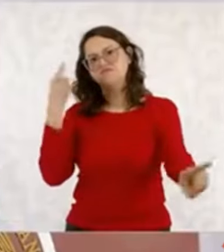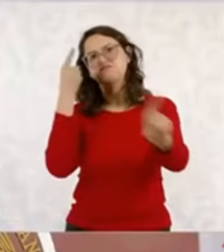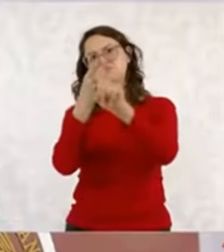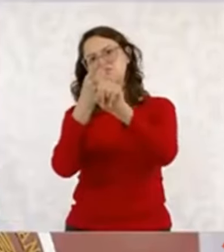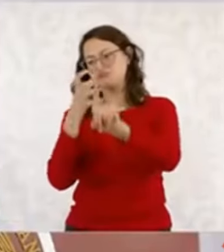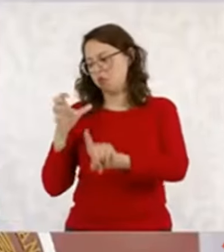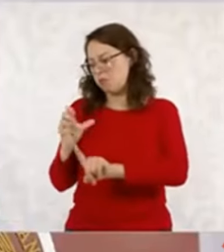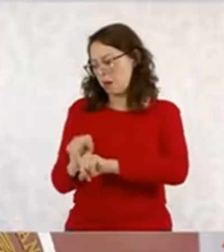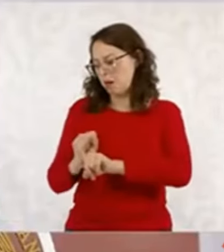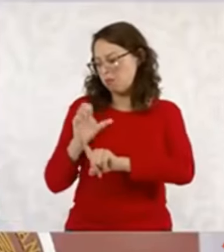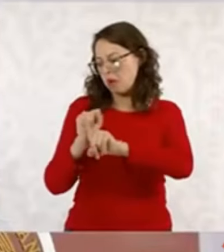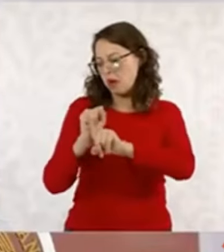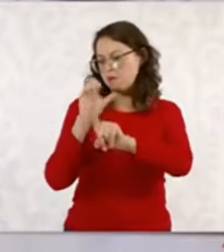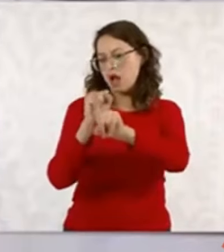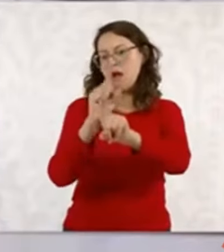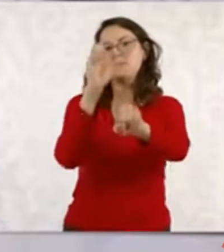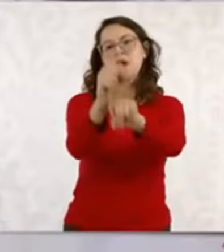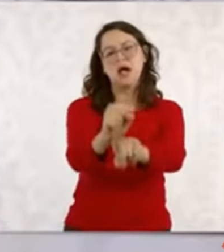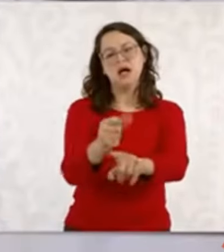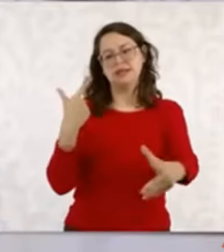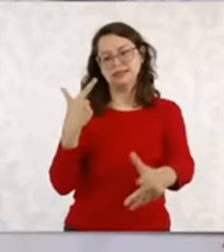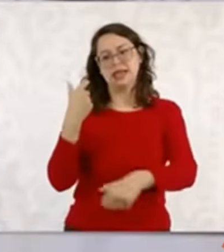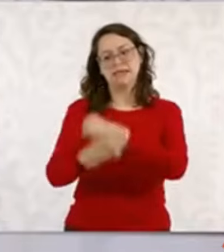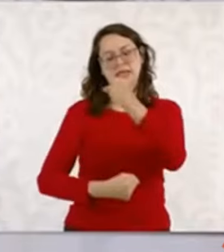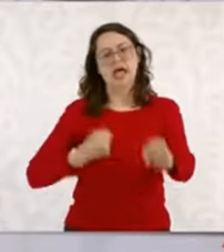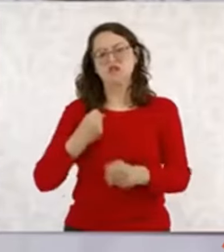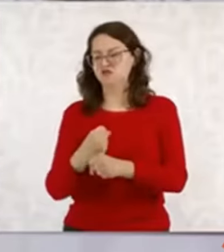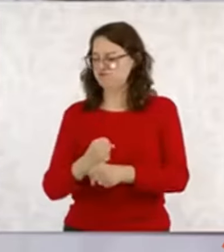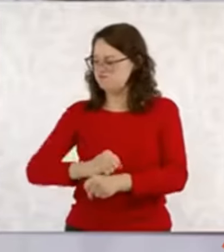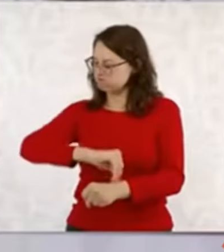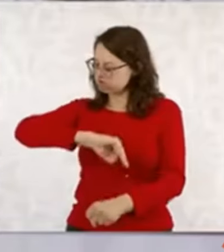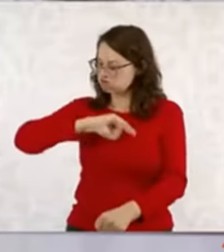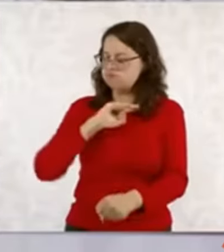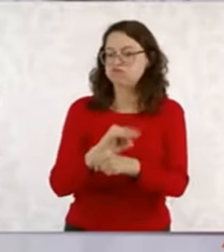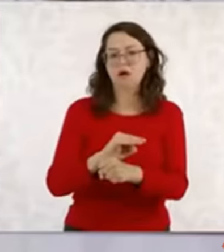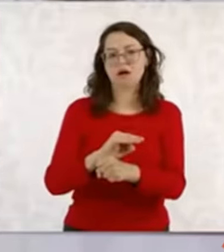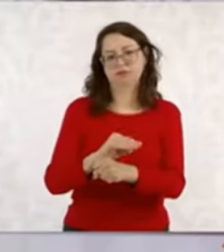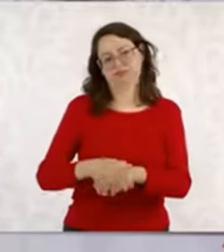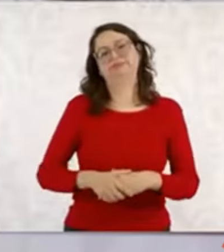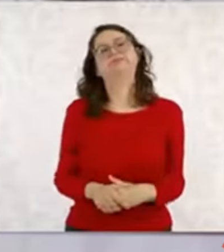tenido el pueblo de México en estos 7 años de transformación.